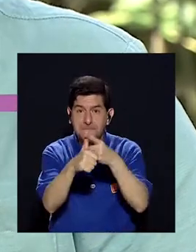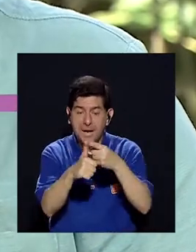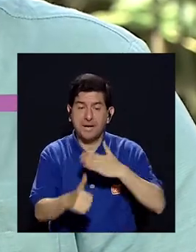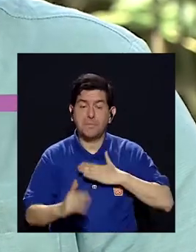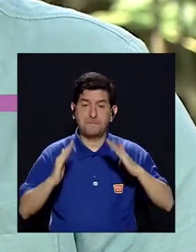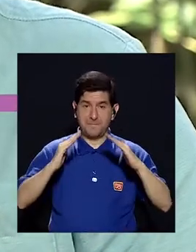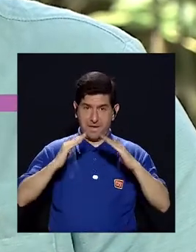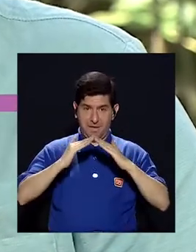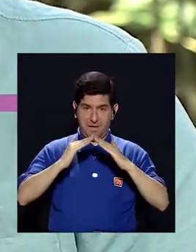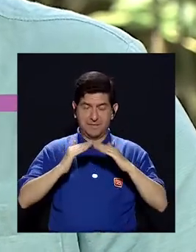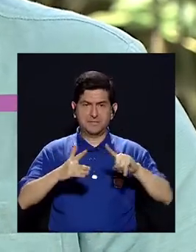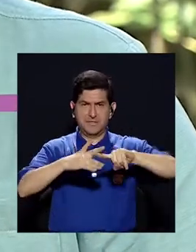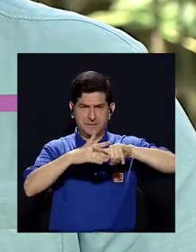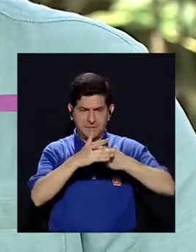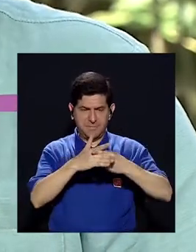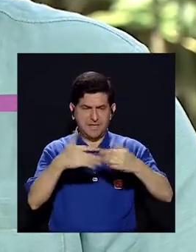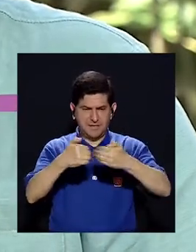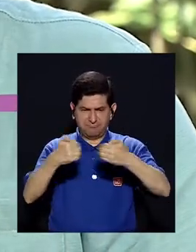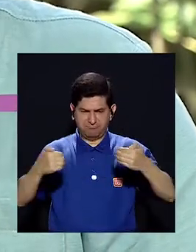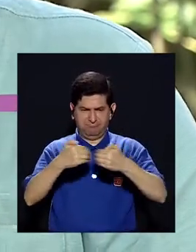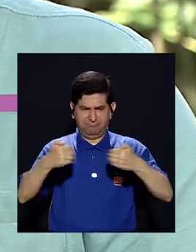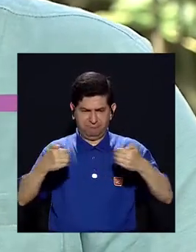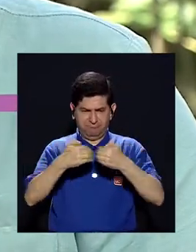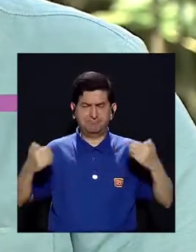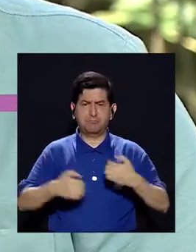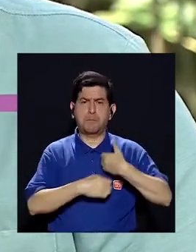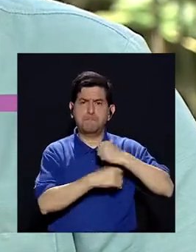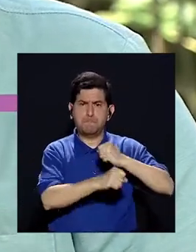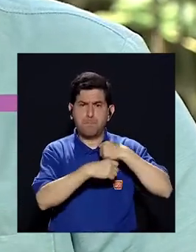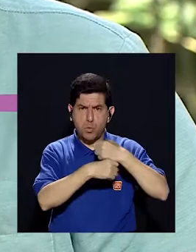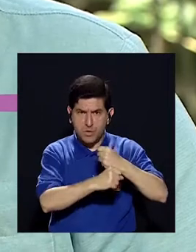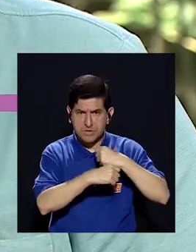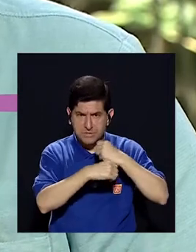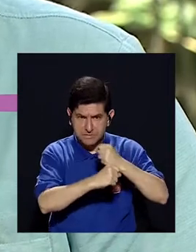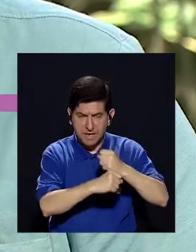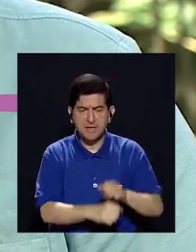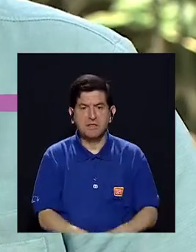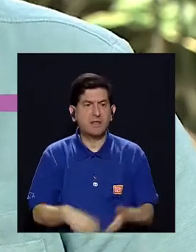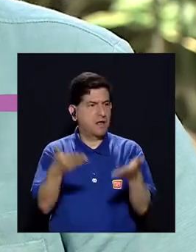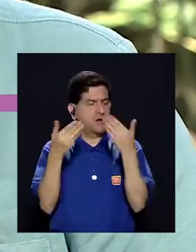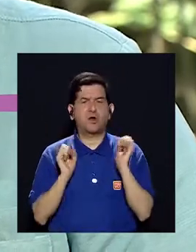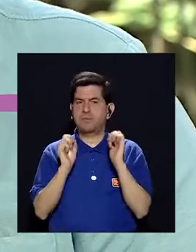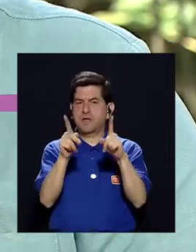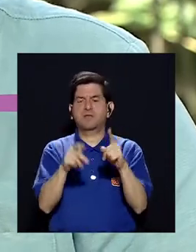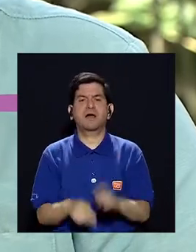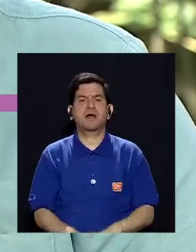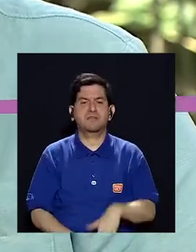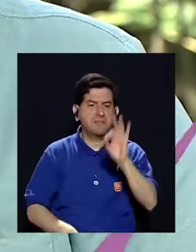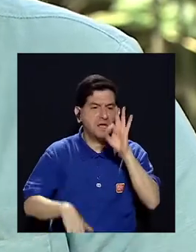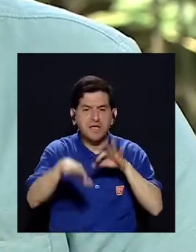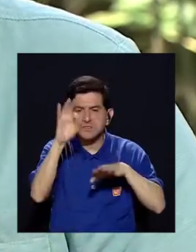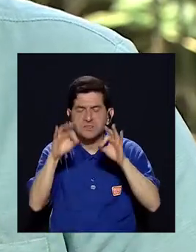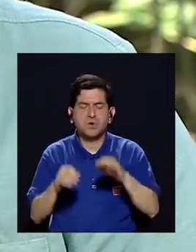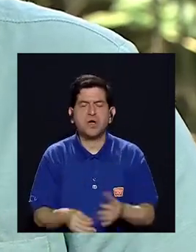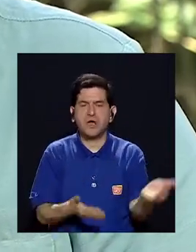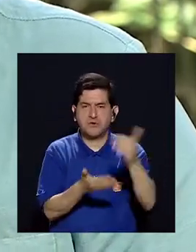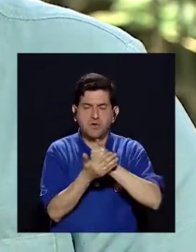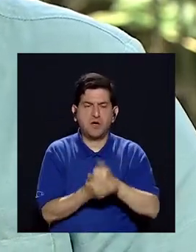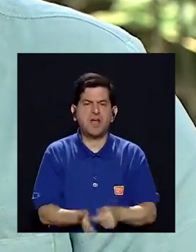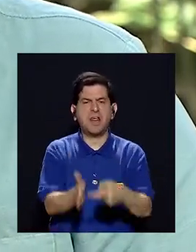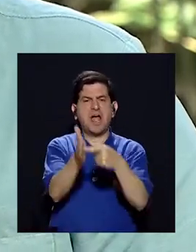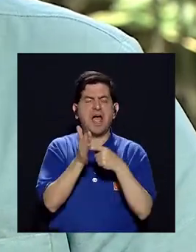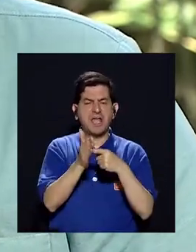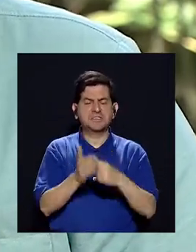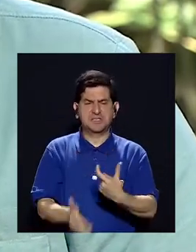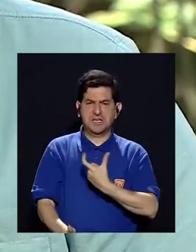Primero, en mi hogar, empezar a separar. Si la municipalidad todavía no me da la opción de recolección selectiva, exigir al